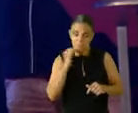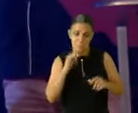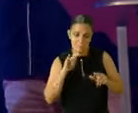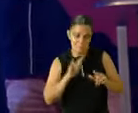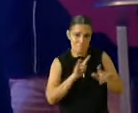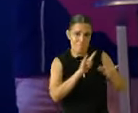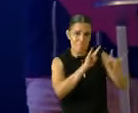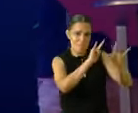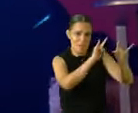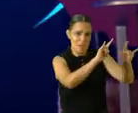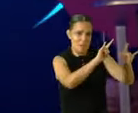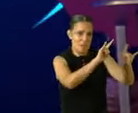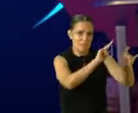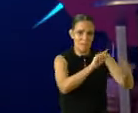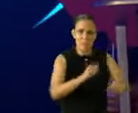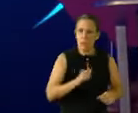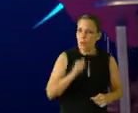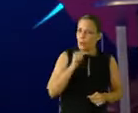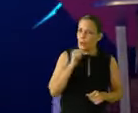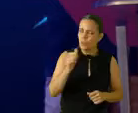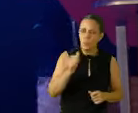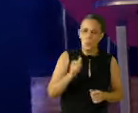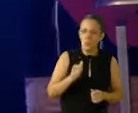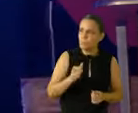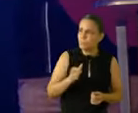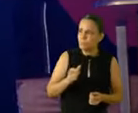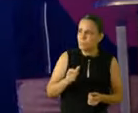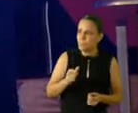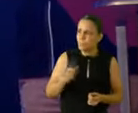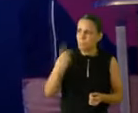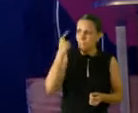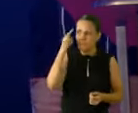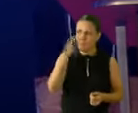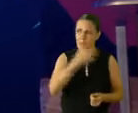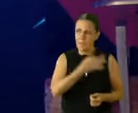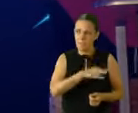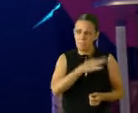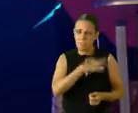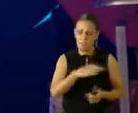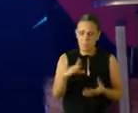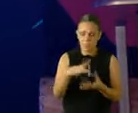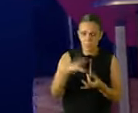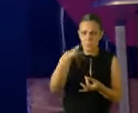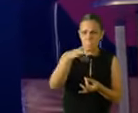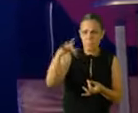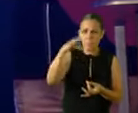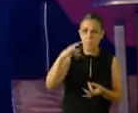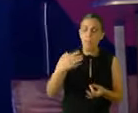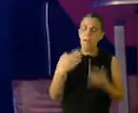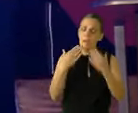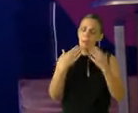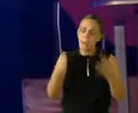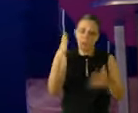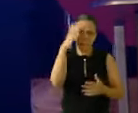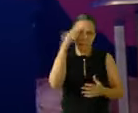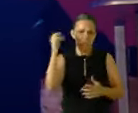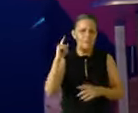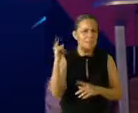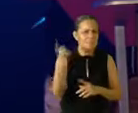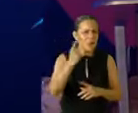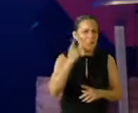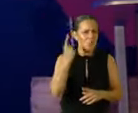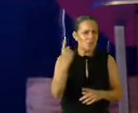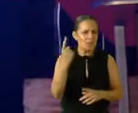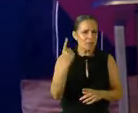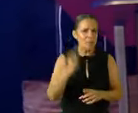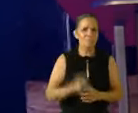su espíritu, y usted nos retorna igual. Se los recomiendo. De verdad que gracias, la experiencia fue única y hay mucho trabajo por